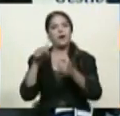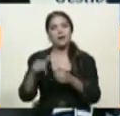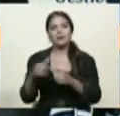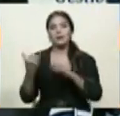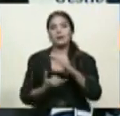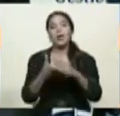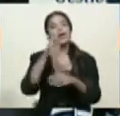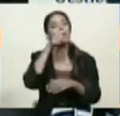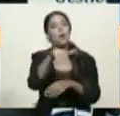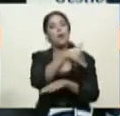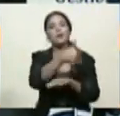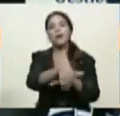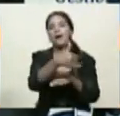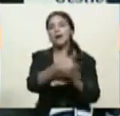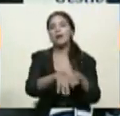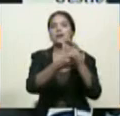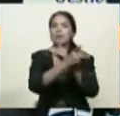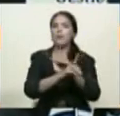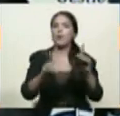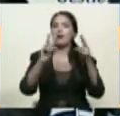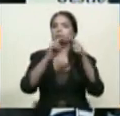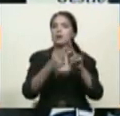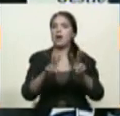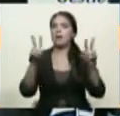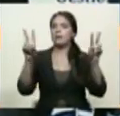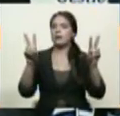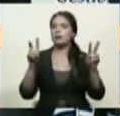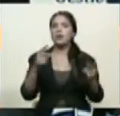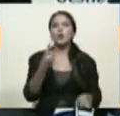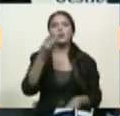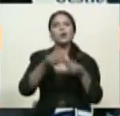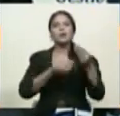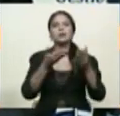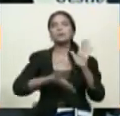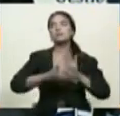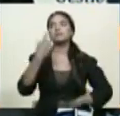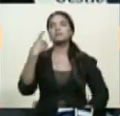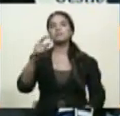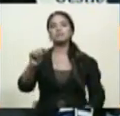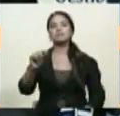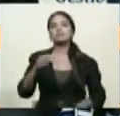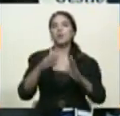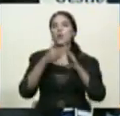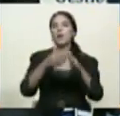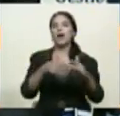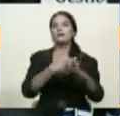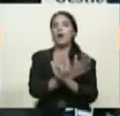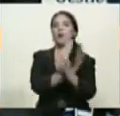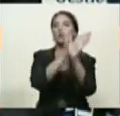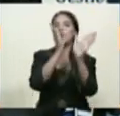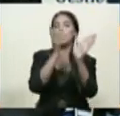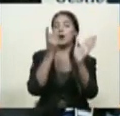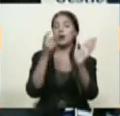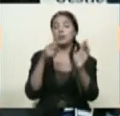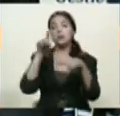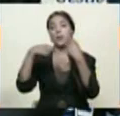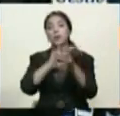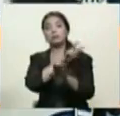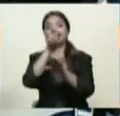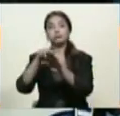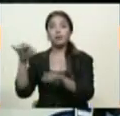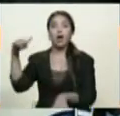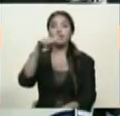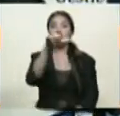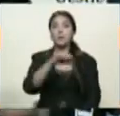pueblo en las calles y por la democracia y la paz y lo primero que hizo fue irse en un viaje a aruba aparecerá un avión privado en colombia